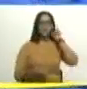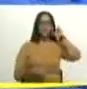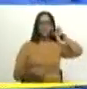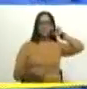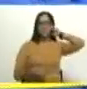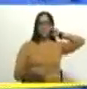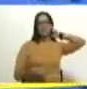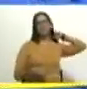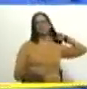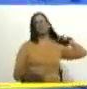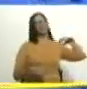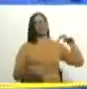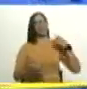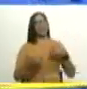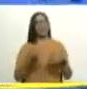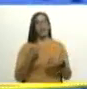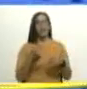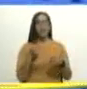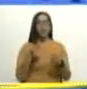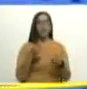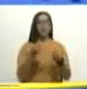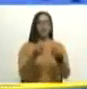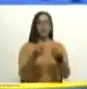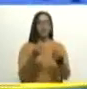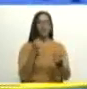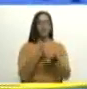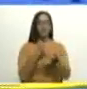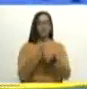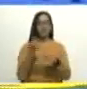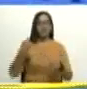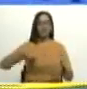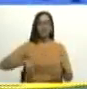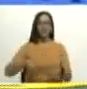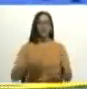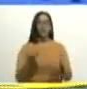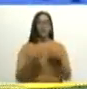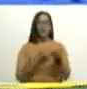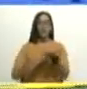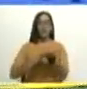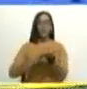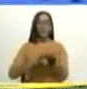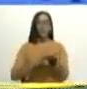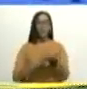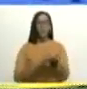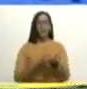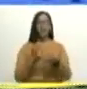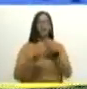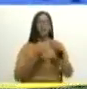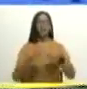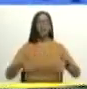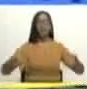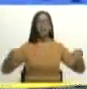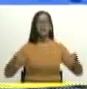los trabajadores y las trabajadoras. ¿Y cómo se pueden curar esas heridas? Generando riqueza.